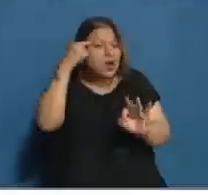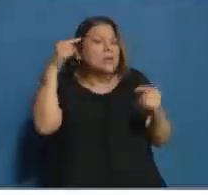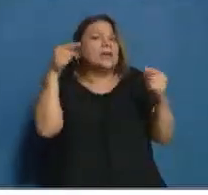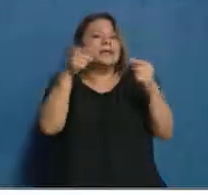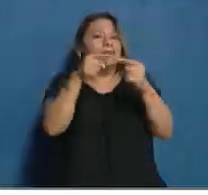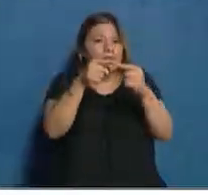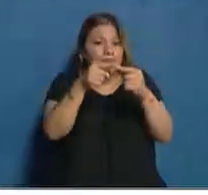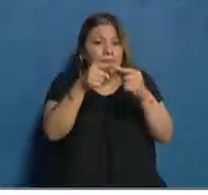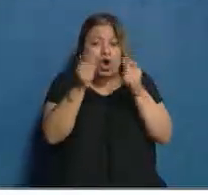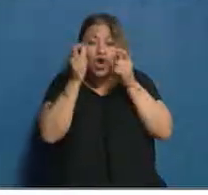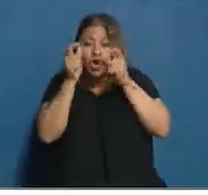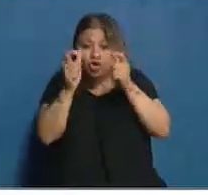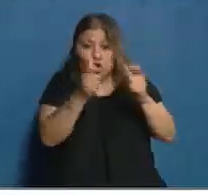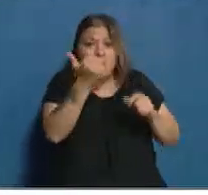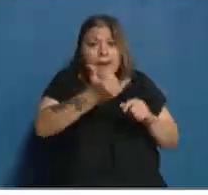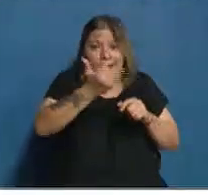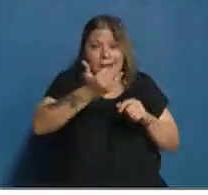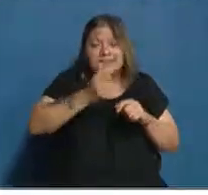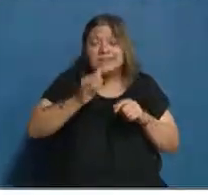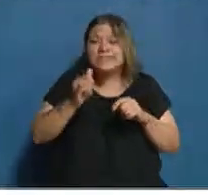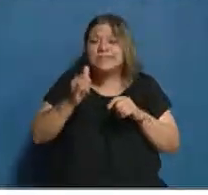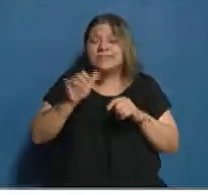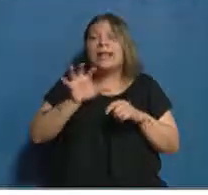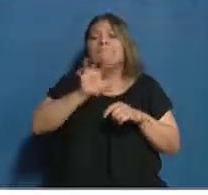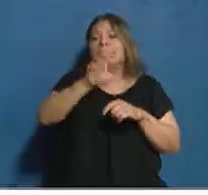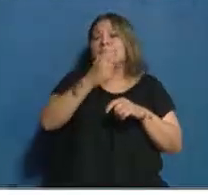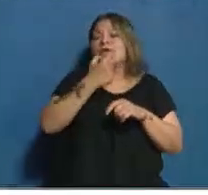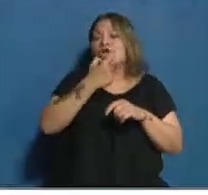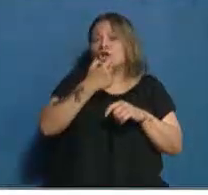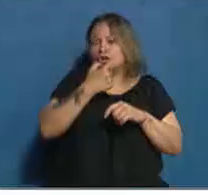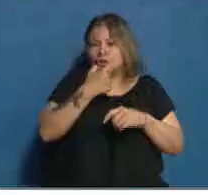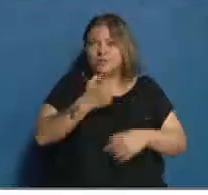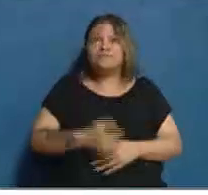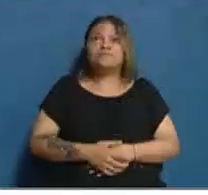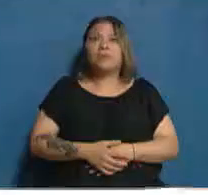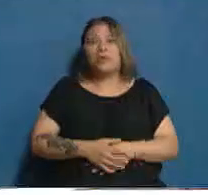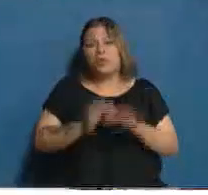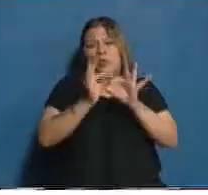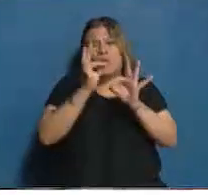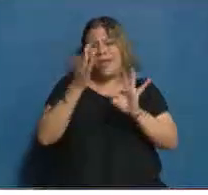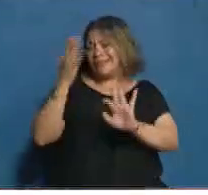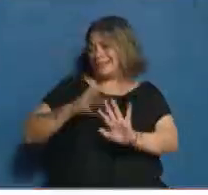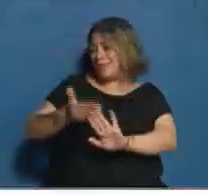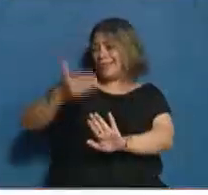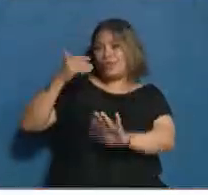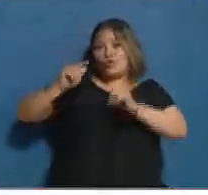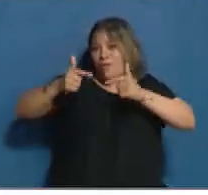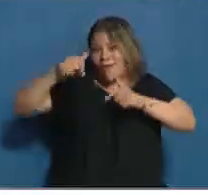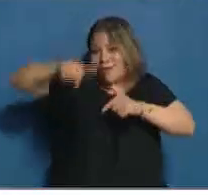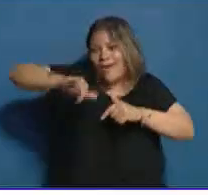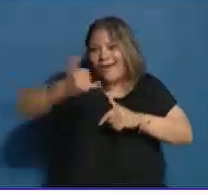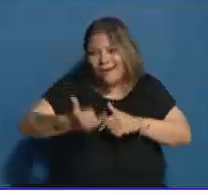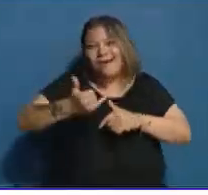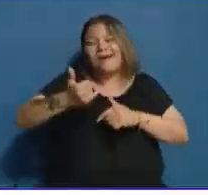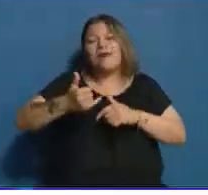hacen controles que se llevan a cabo en la provincia con alcoholímetros que no habían hace 5 años, que hoy hay, que hoy se